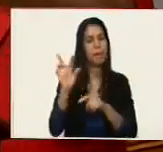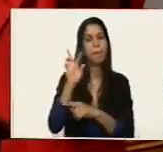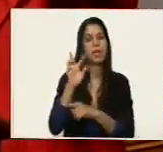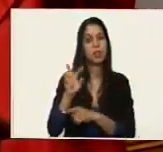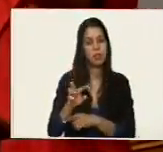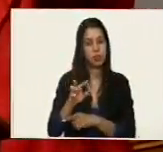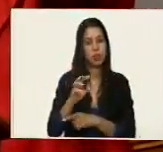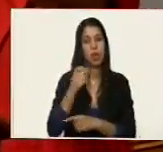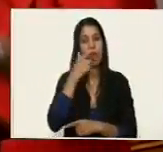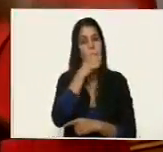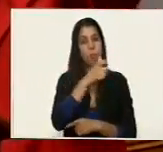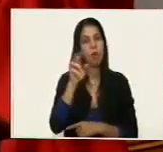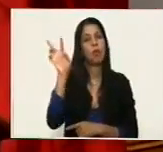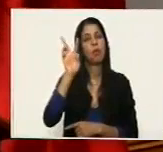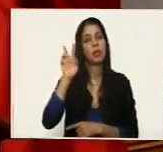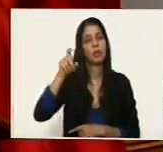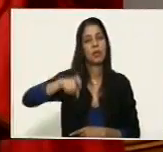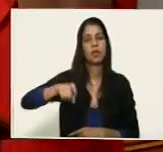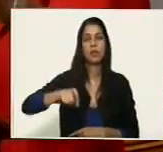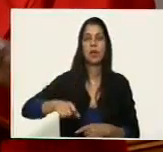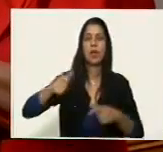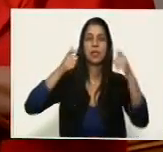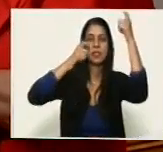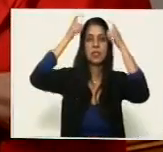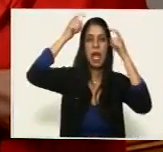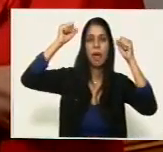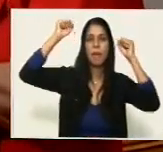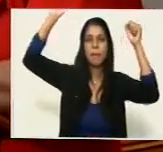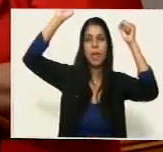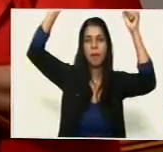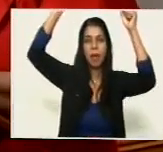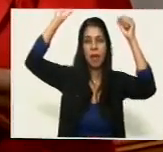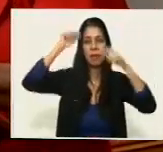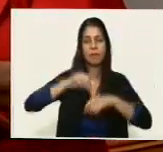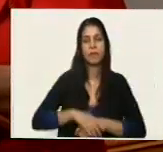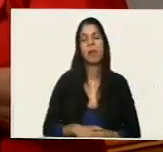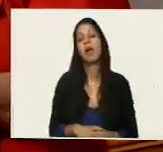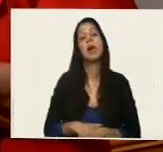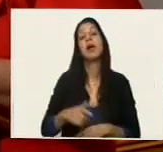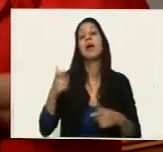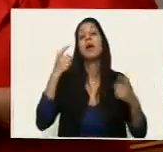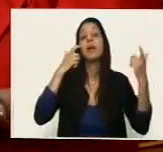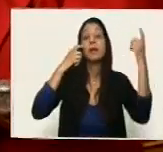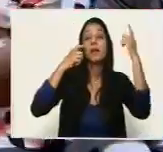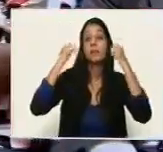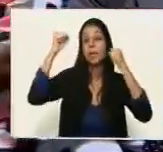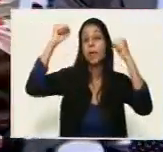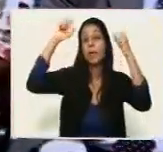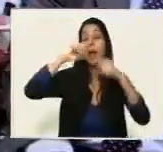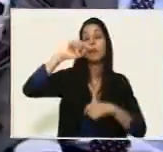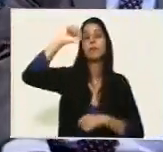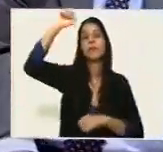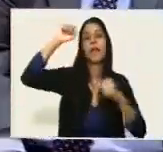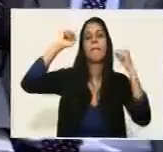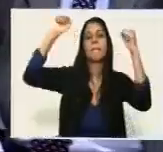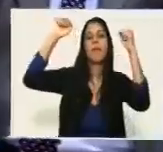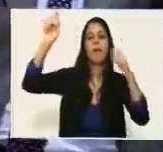merece el pueblo de Venezuela. ¡Chávez vive! ¡Viva Nicolás Maduro! ¡Viva la